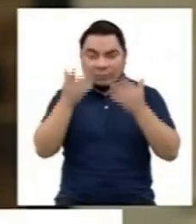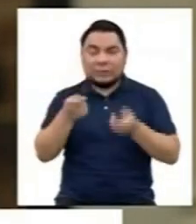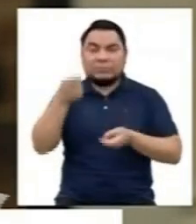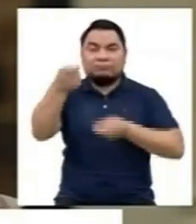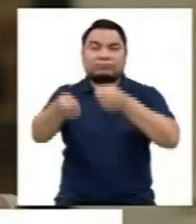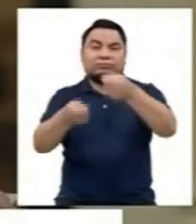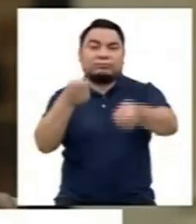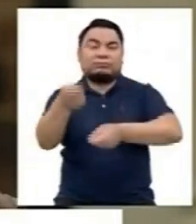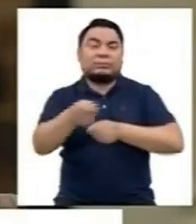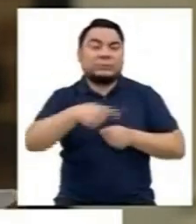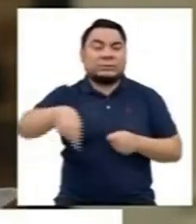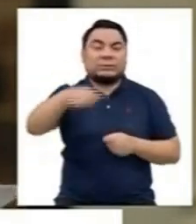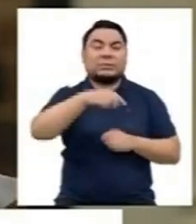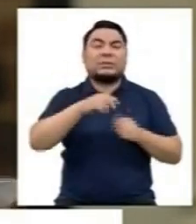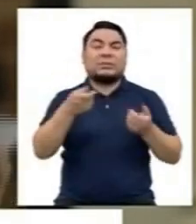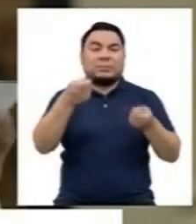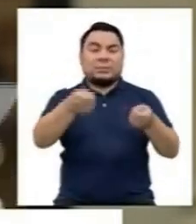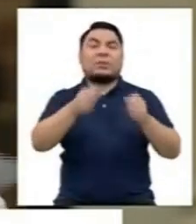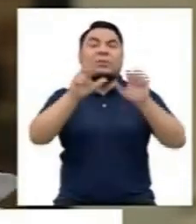encontraban en Estados Unidos,